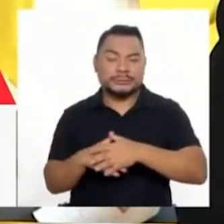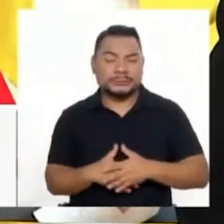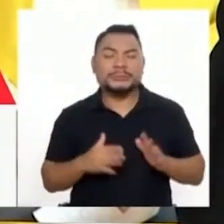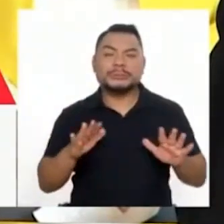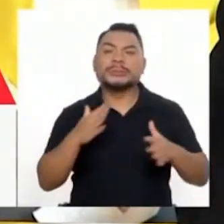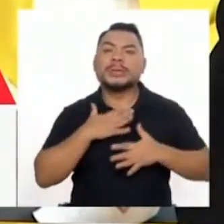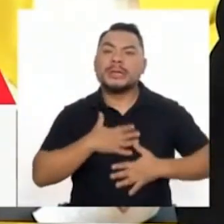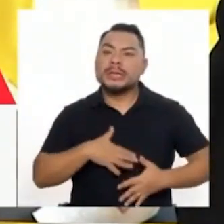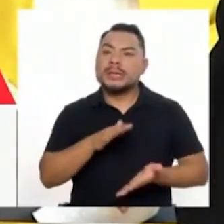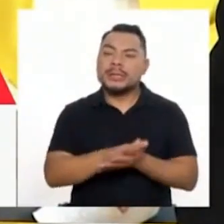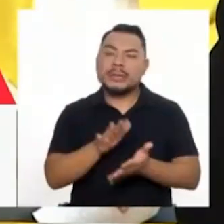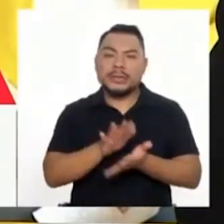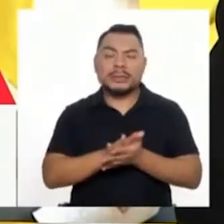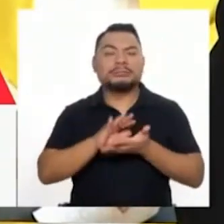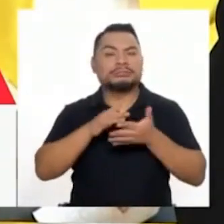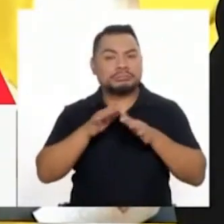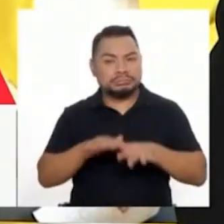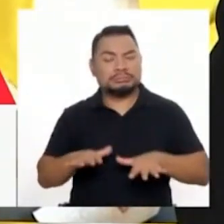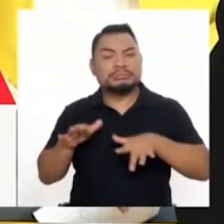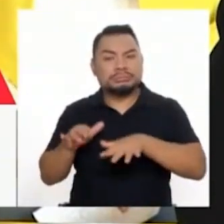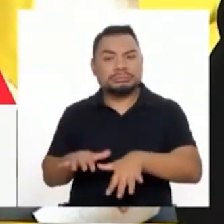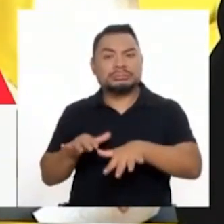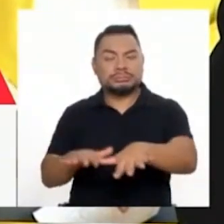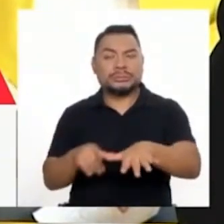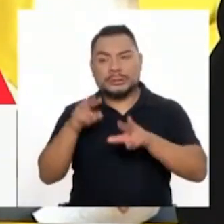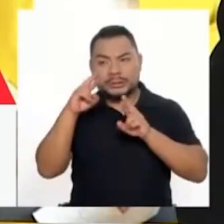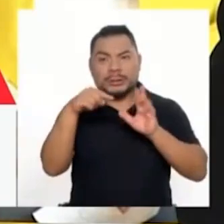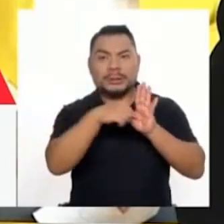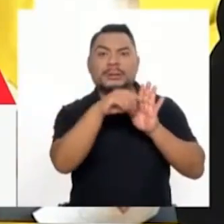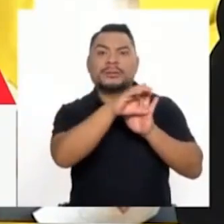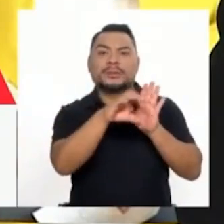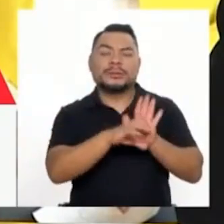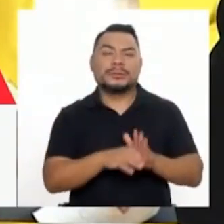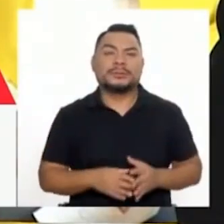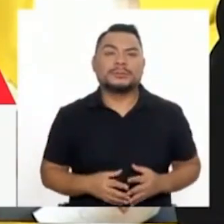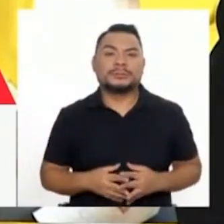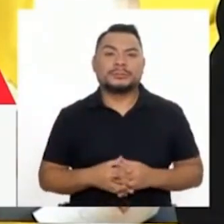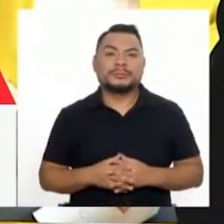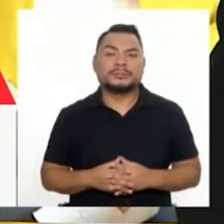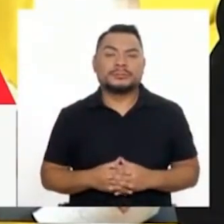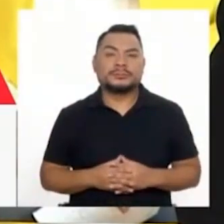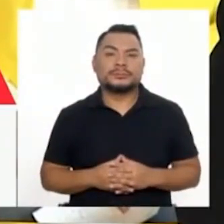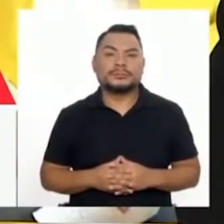se puedan encaminar dentro del marco constitucional.